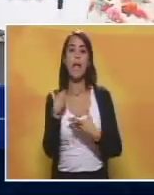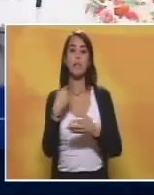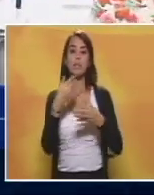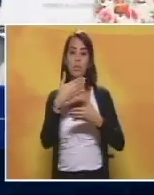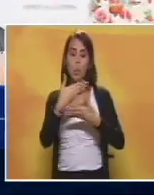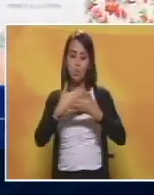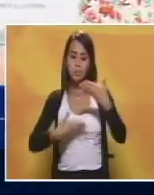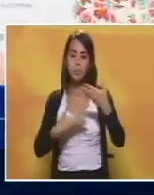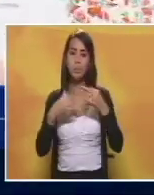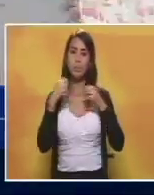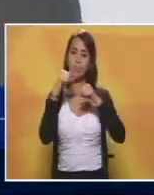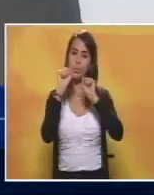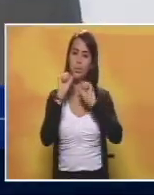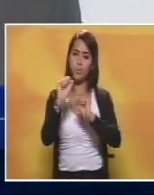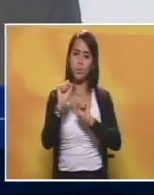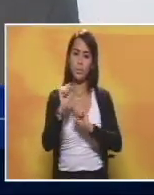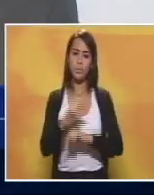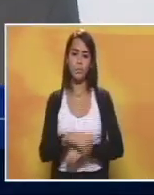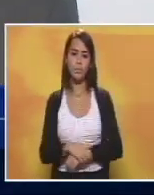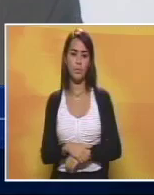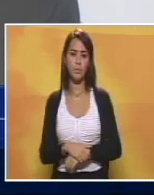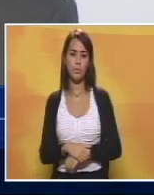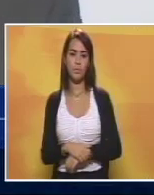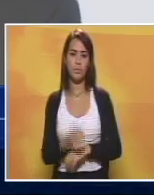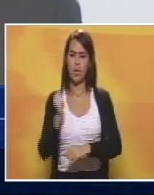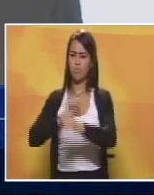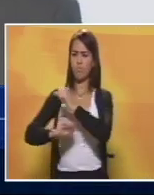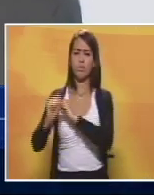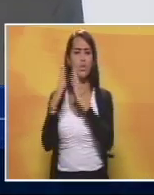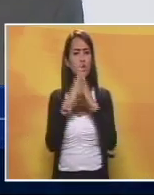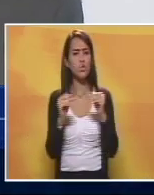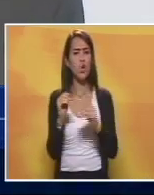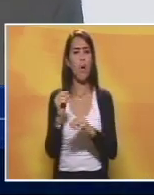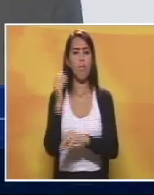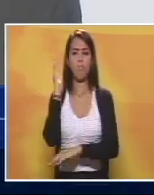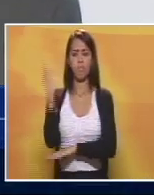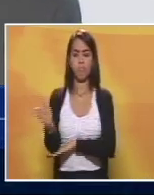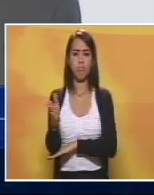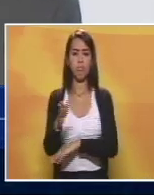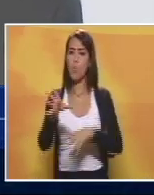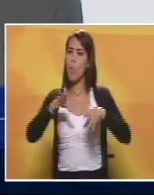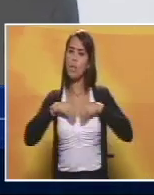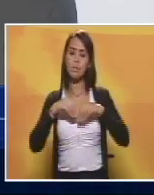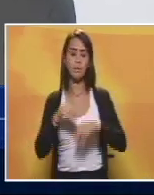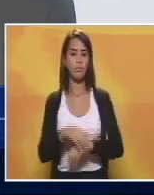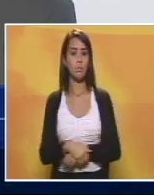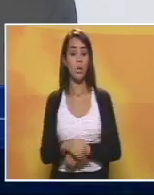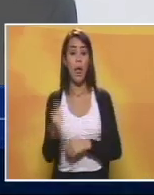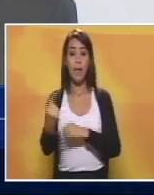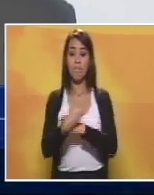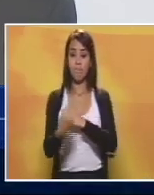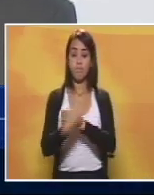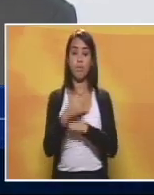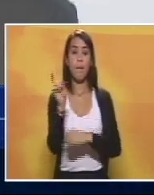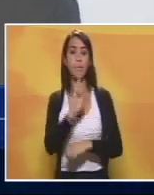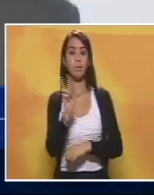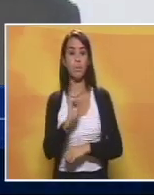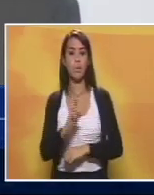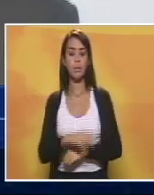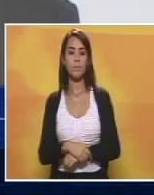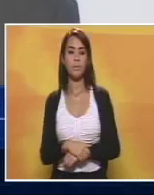para exigir rectificación yo repudio todas las sanciones que se pretenden contra la república bolivariana de venezuela